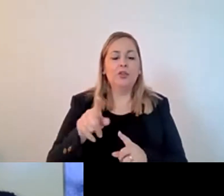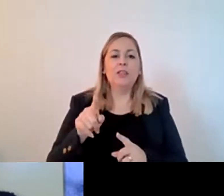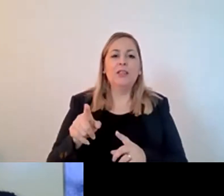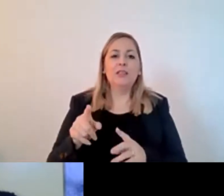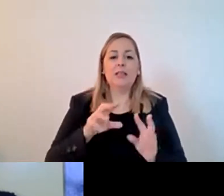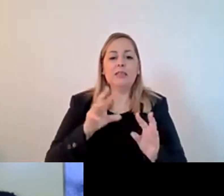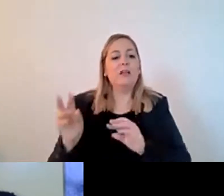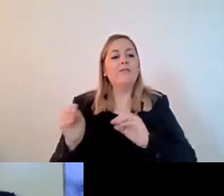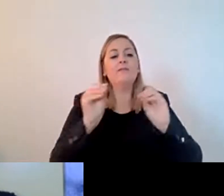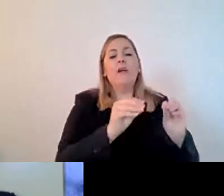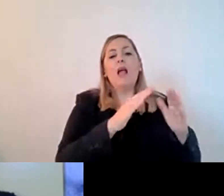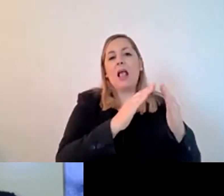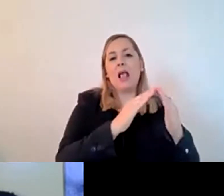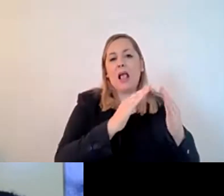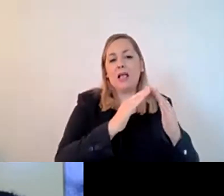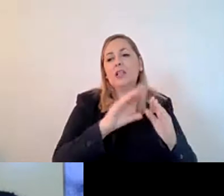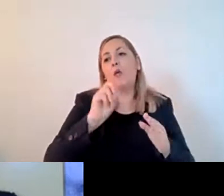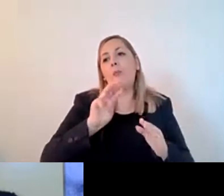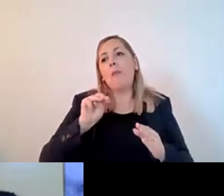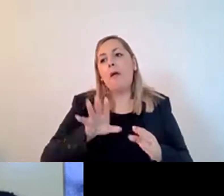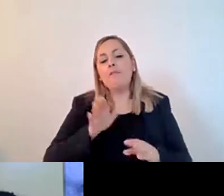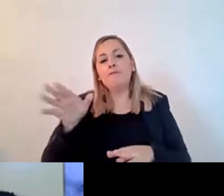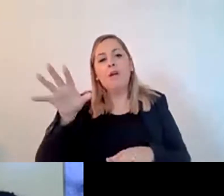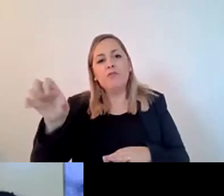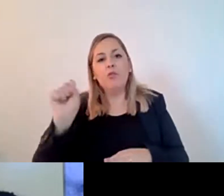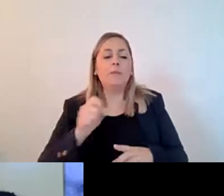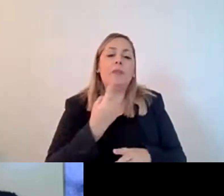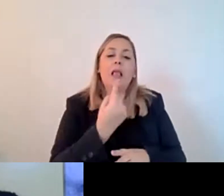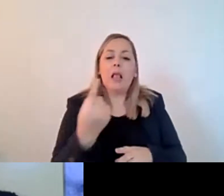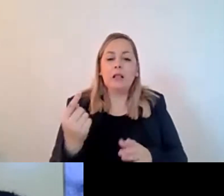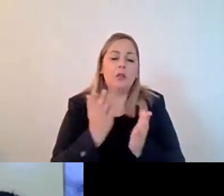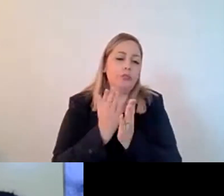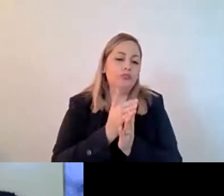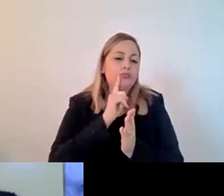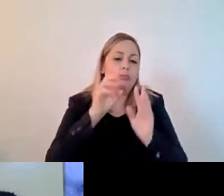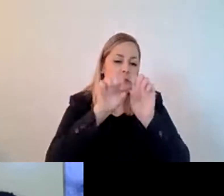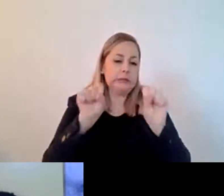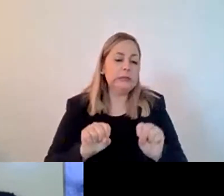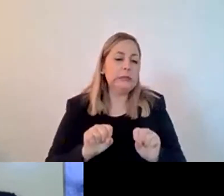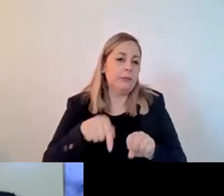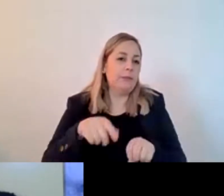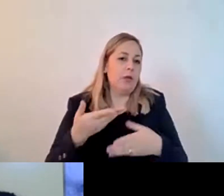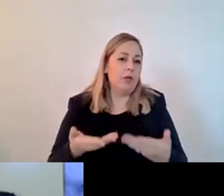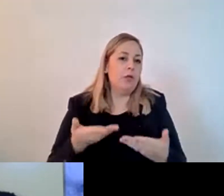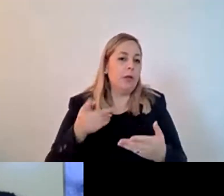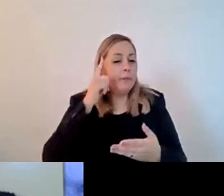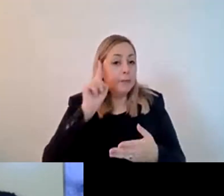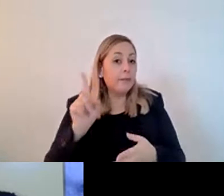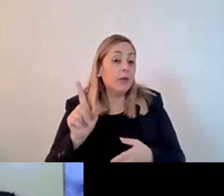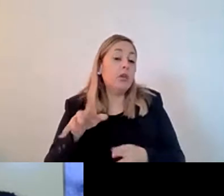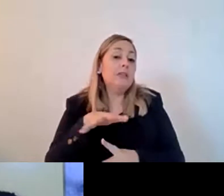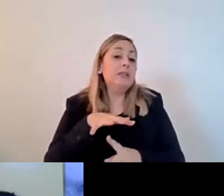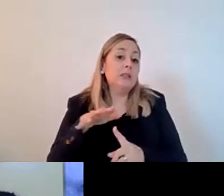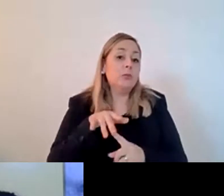las casas o tienen que ir las mamás a buscarlo, no sé. Cada colegio tiene su sistema en estos momentos, pero la situación